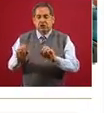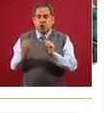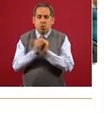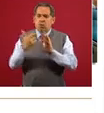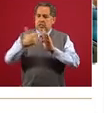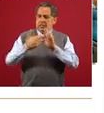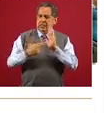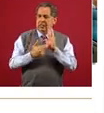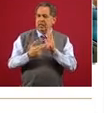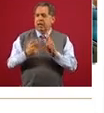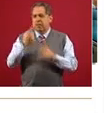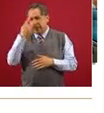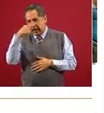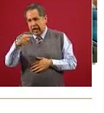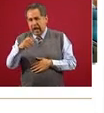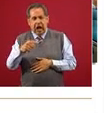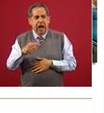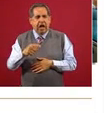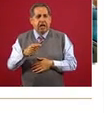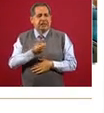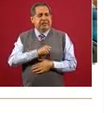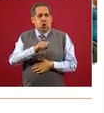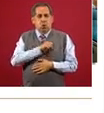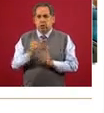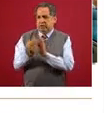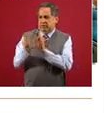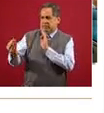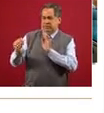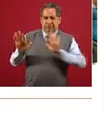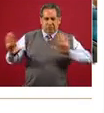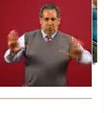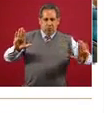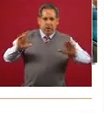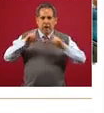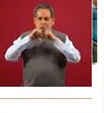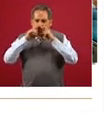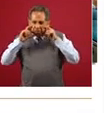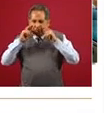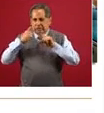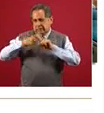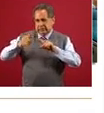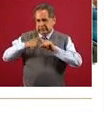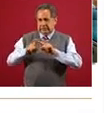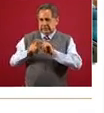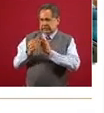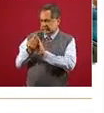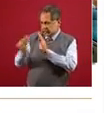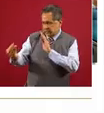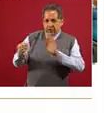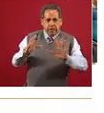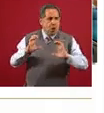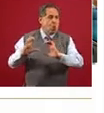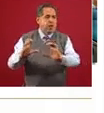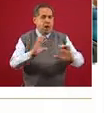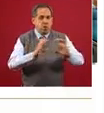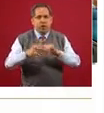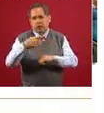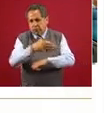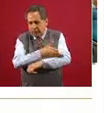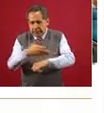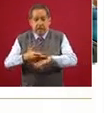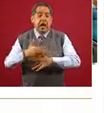las medidas sanitarias para protección de nuestros derechohabientes, sus familiares y de nuestro